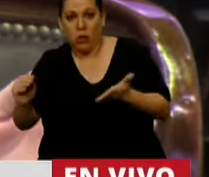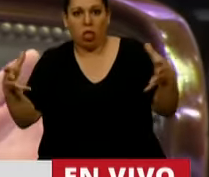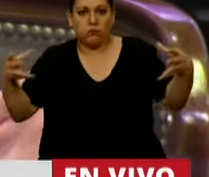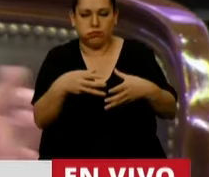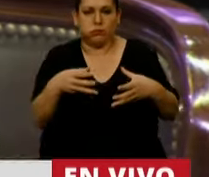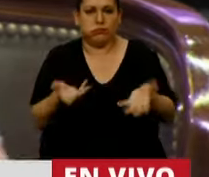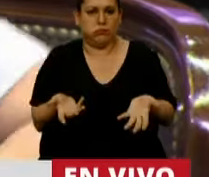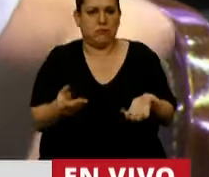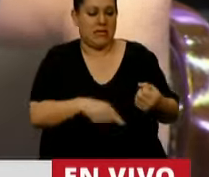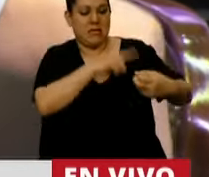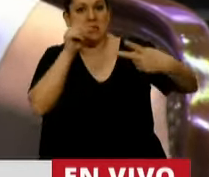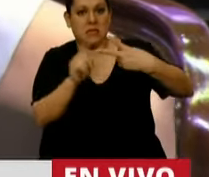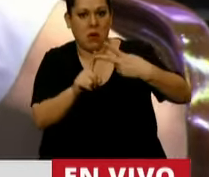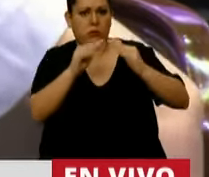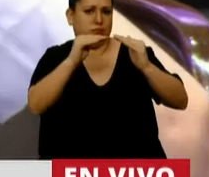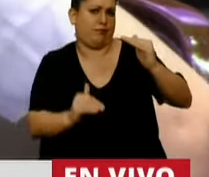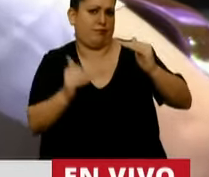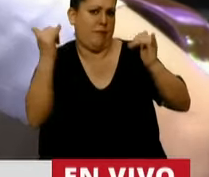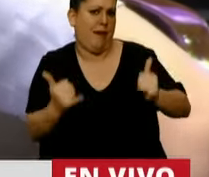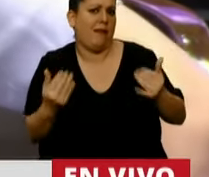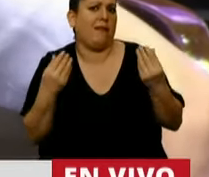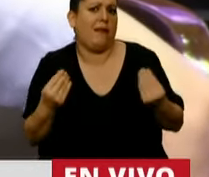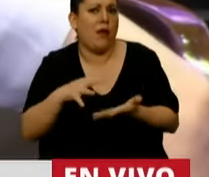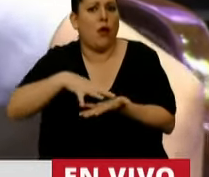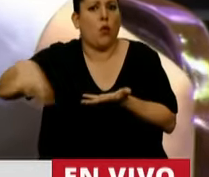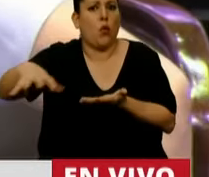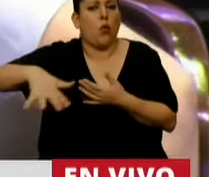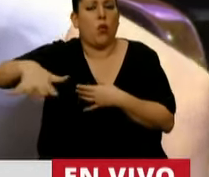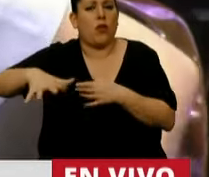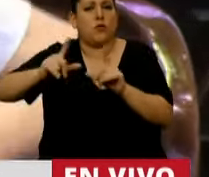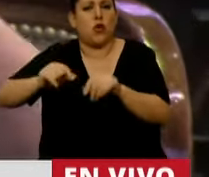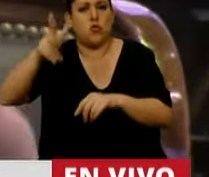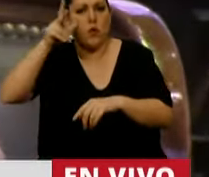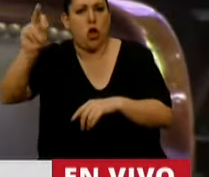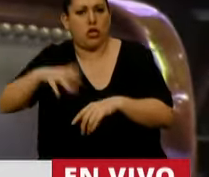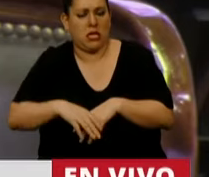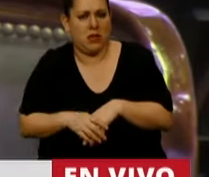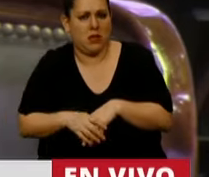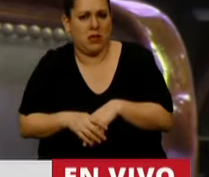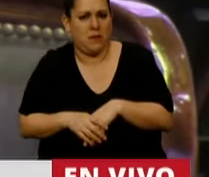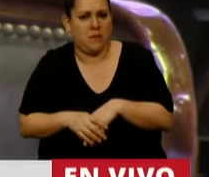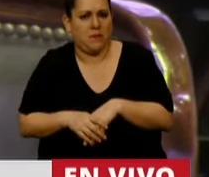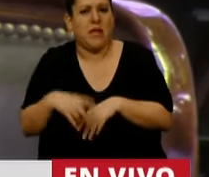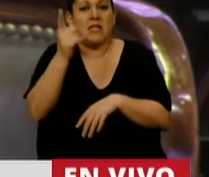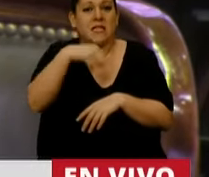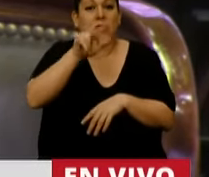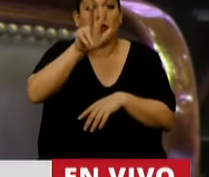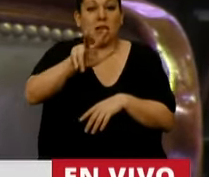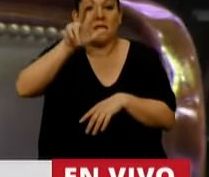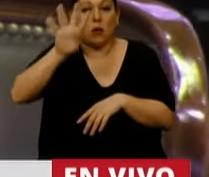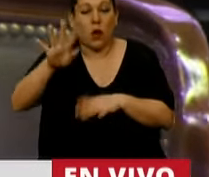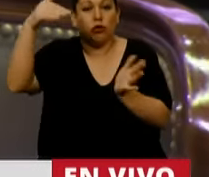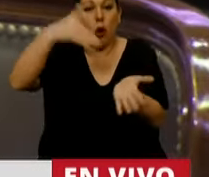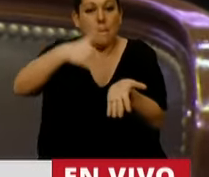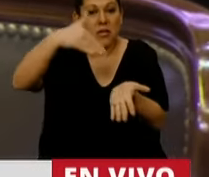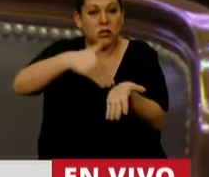Segunda enorme asimetría, Código 13, Jurisdicción 80. El primer, lo que es 134 millones